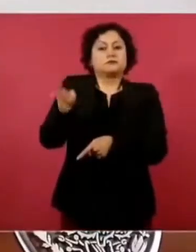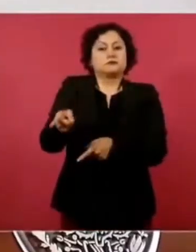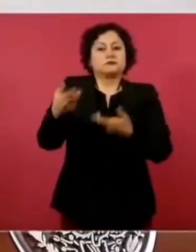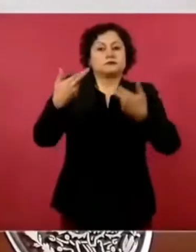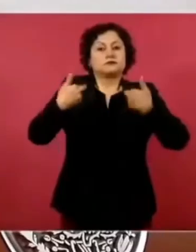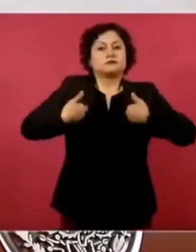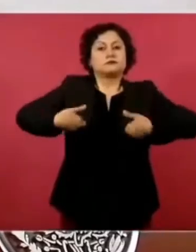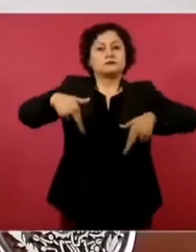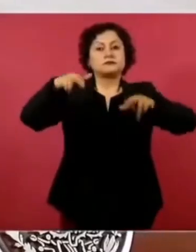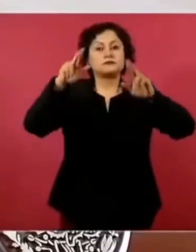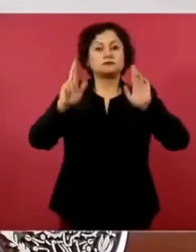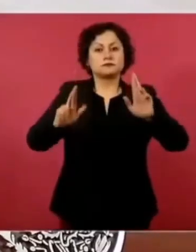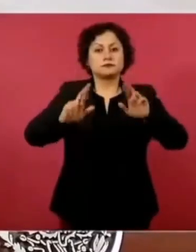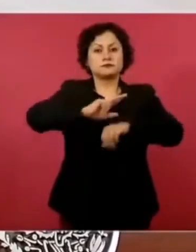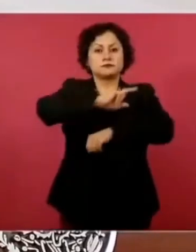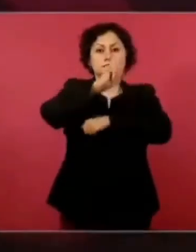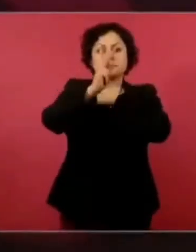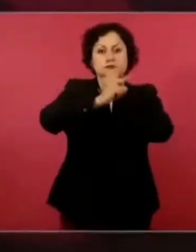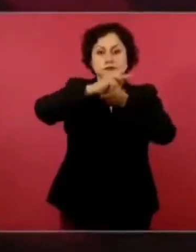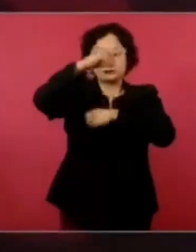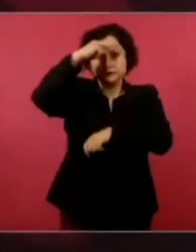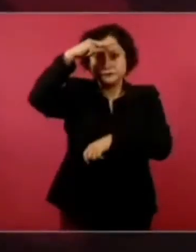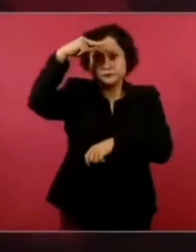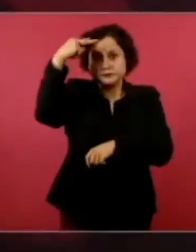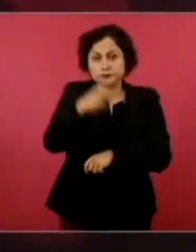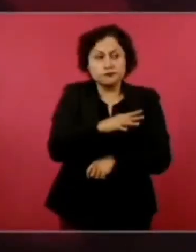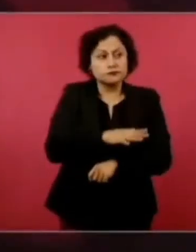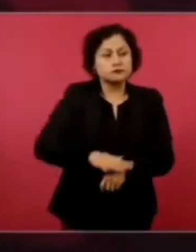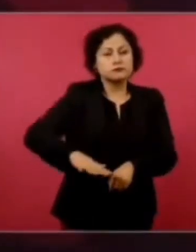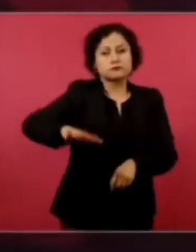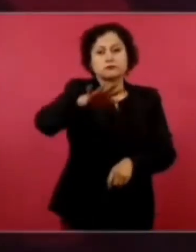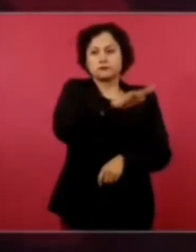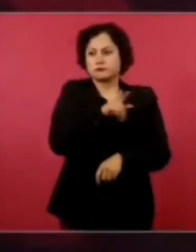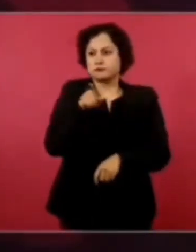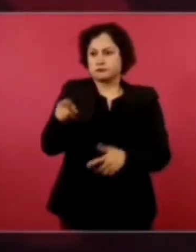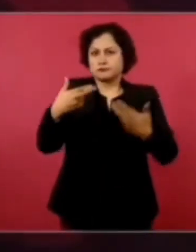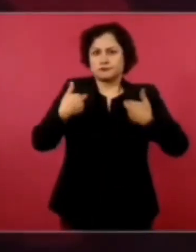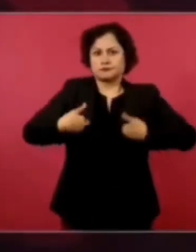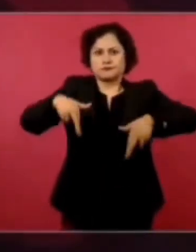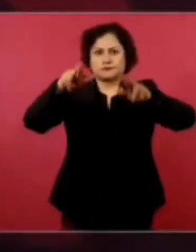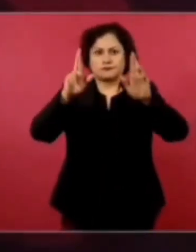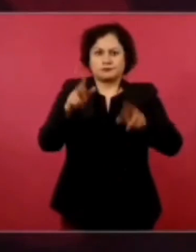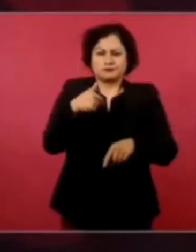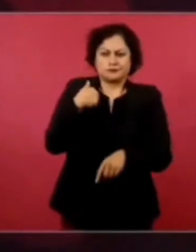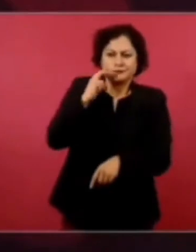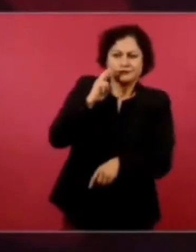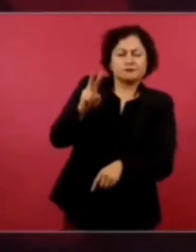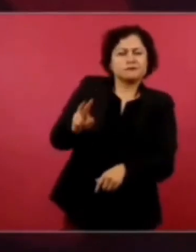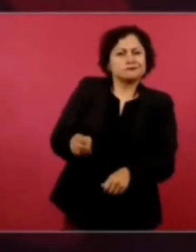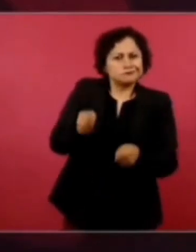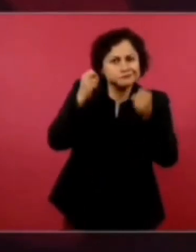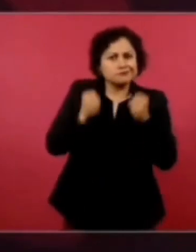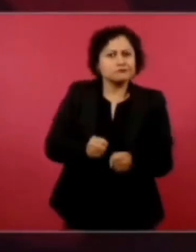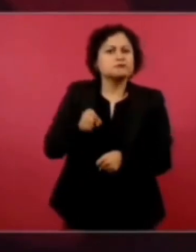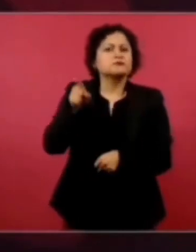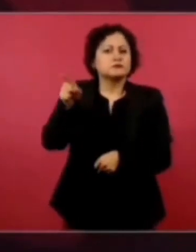al pueblo de México y estoy seguro que lo va a hacer con mucha dignidad.